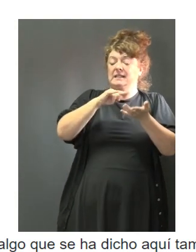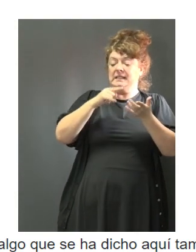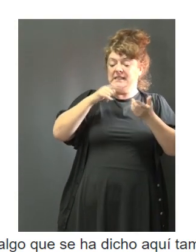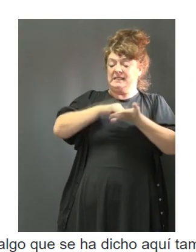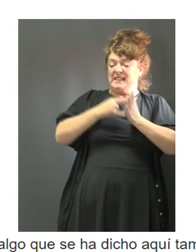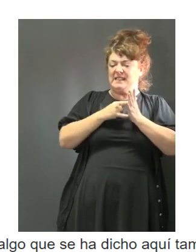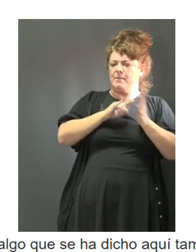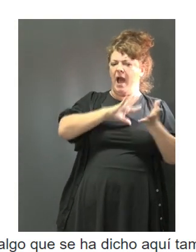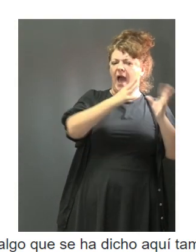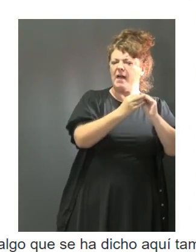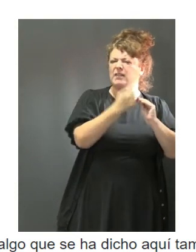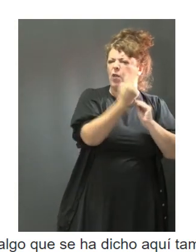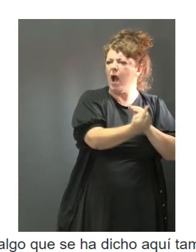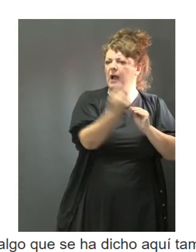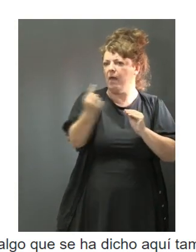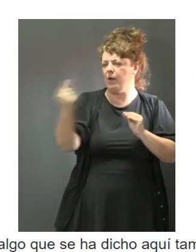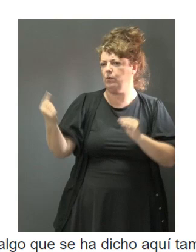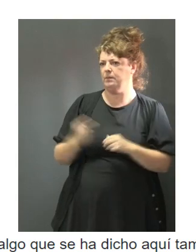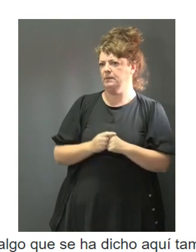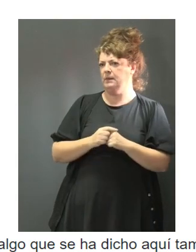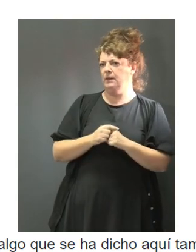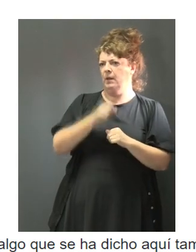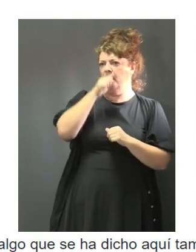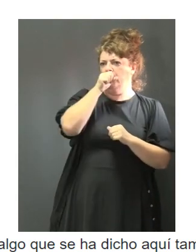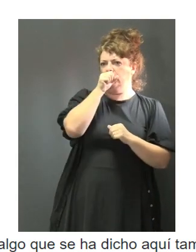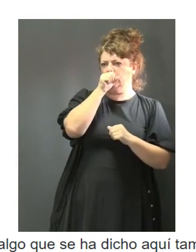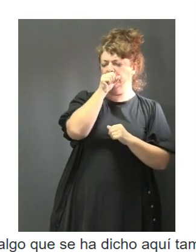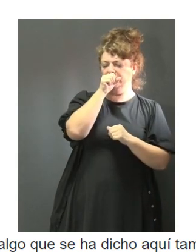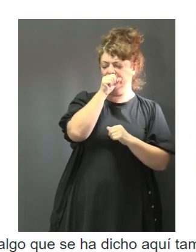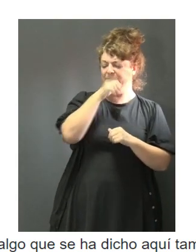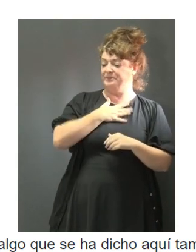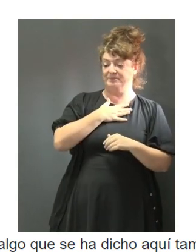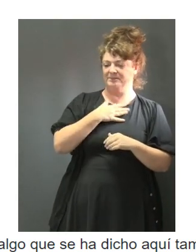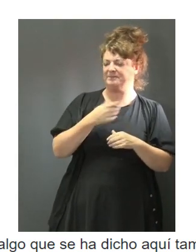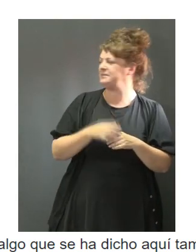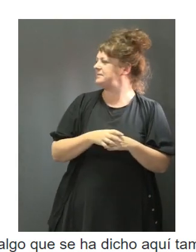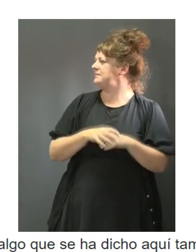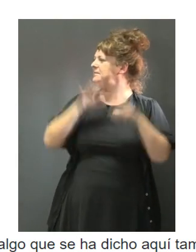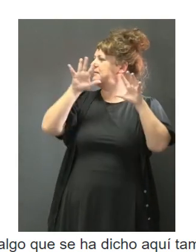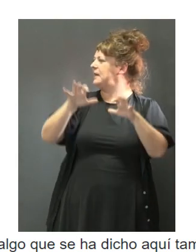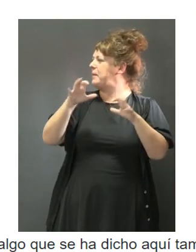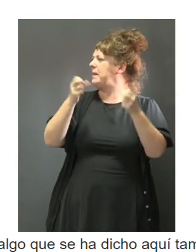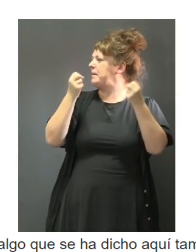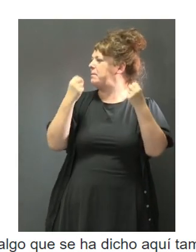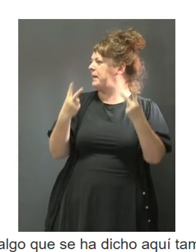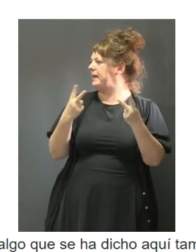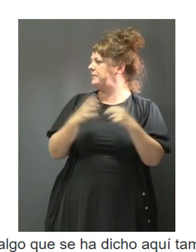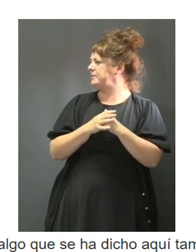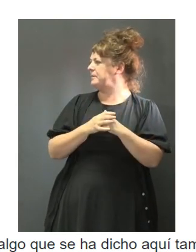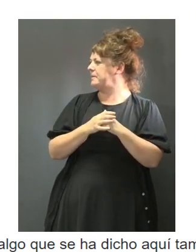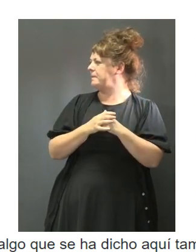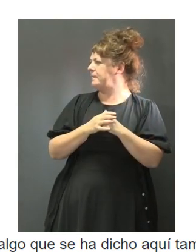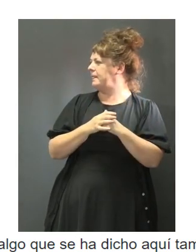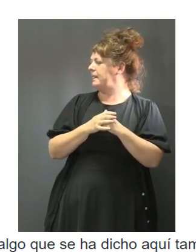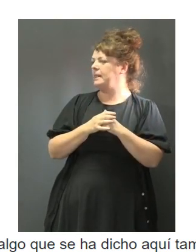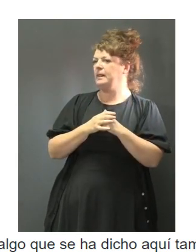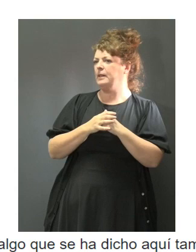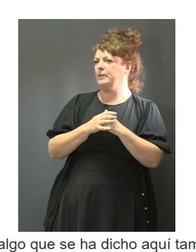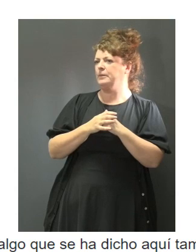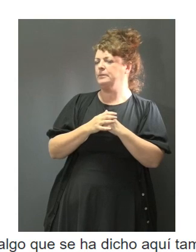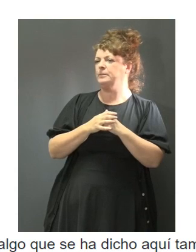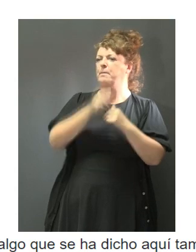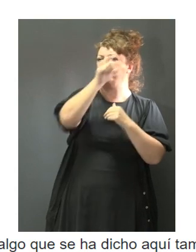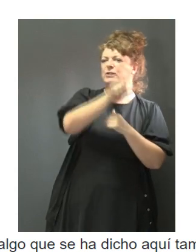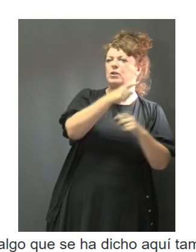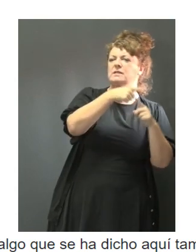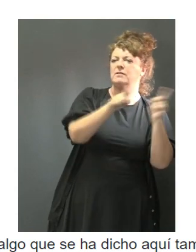diferentes, eso es un gran reto, ¿no? Aprender de la interacción con cada persona, ser capaz de aprender para... tratar diferente a personas que son